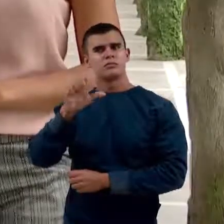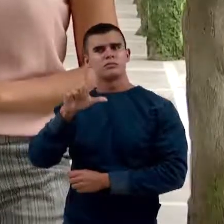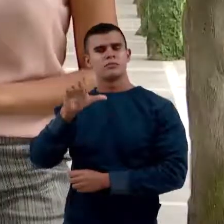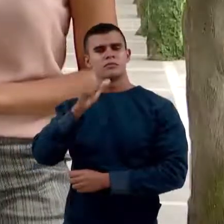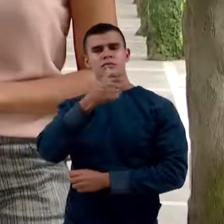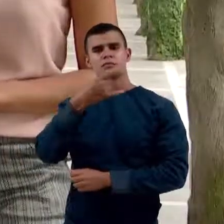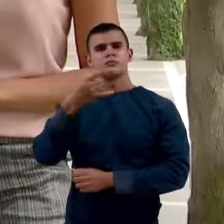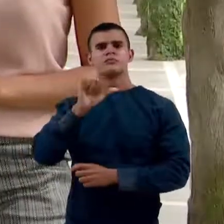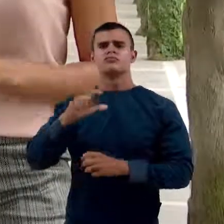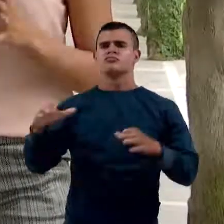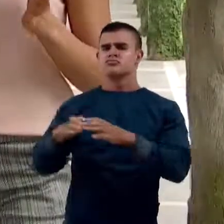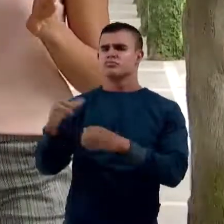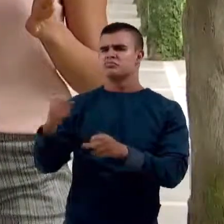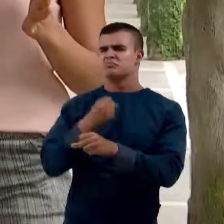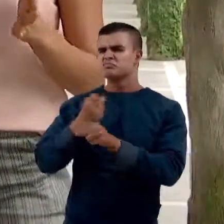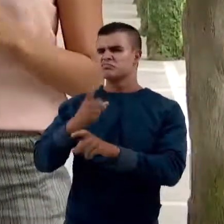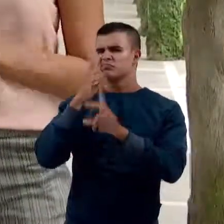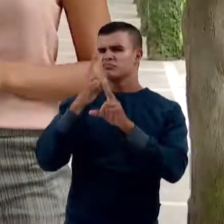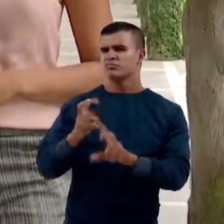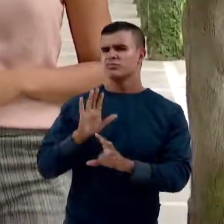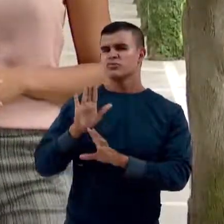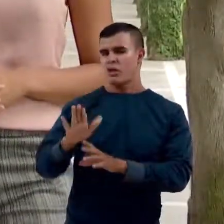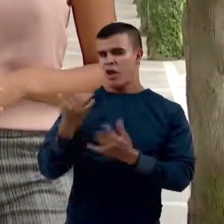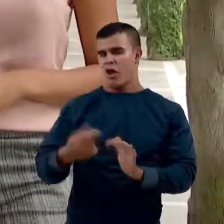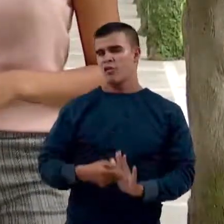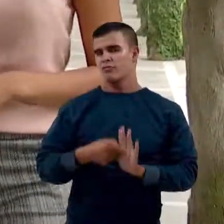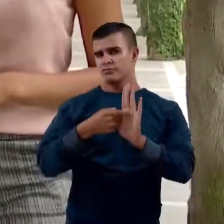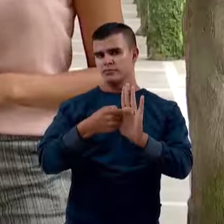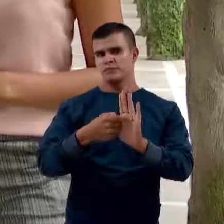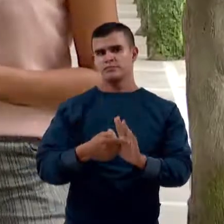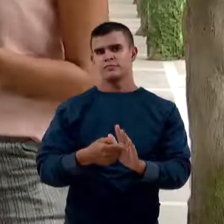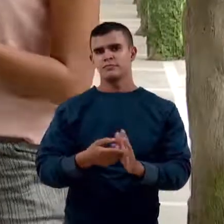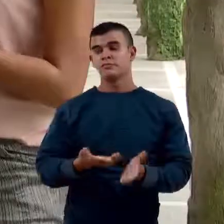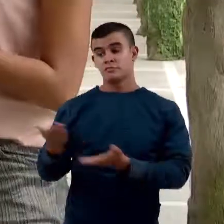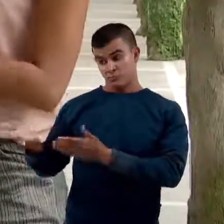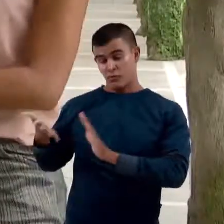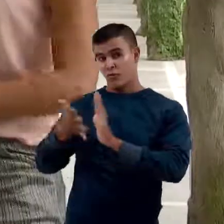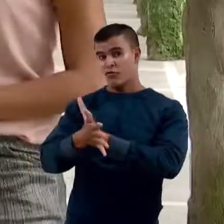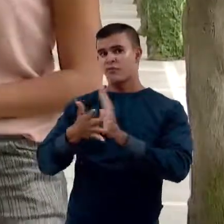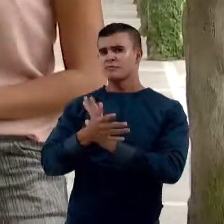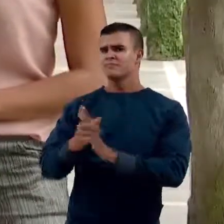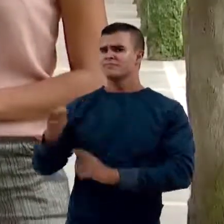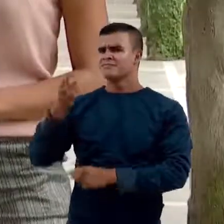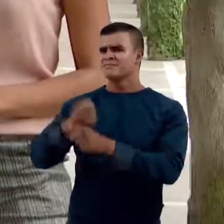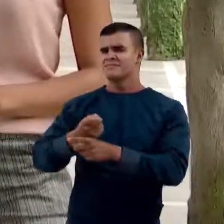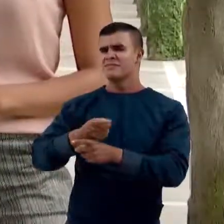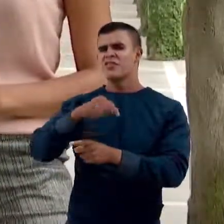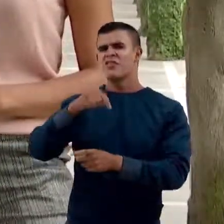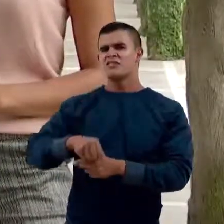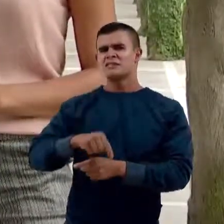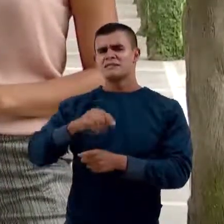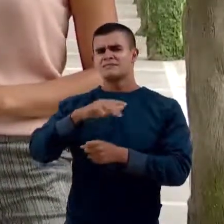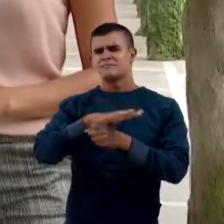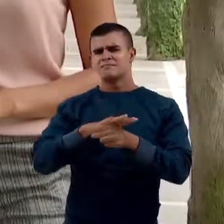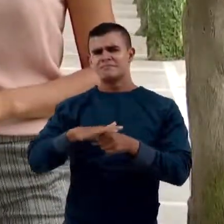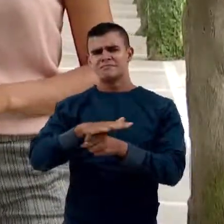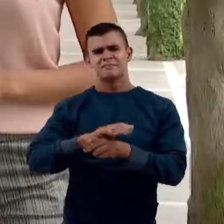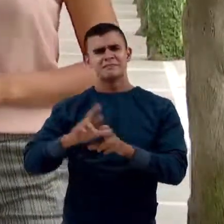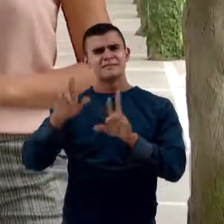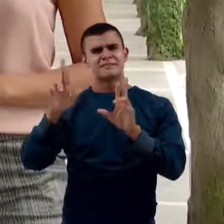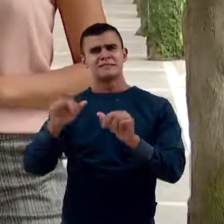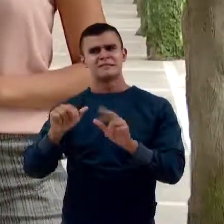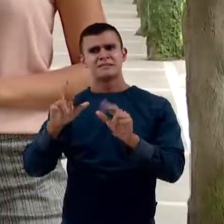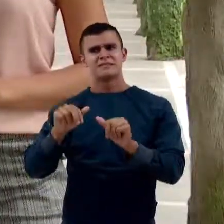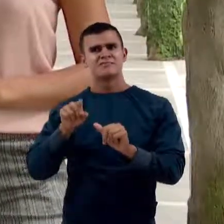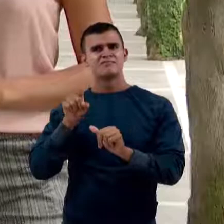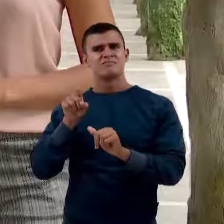en la Universidad Santiago de Cali han investigado el tema que veremos a continuación. Cuéntanos, Luis. Así es, Daniela. Uno de los fenómenos